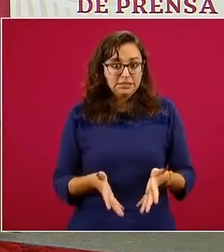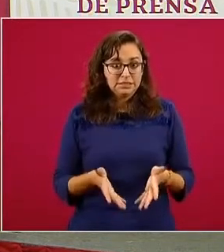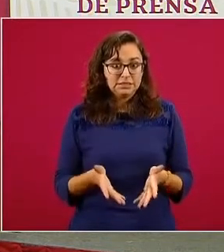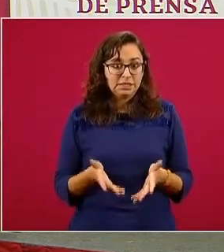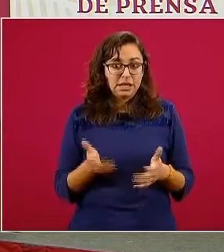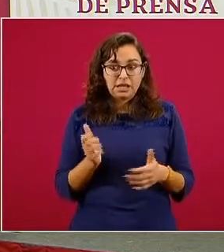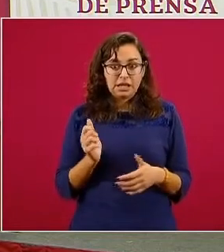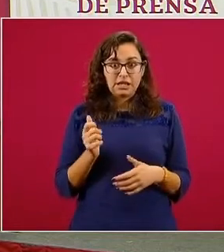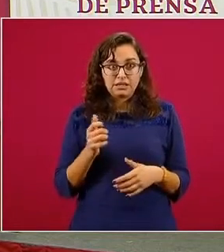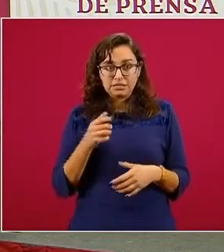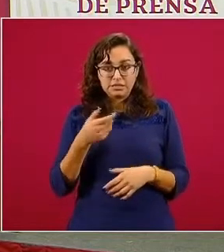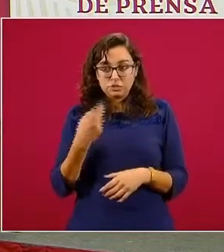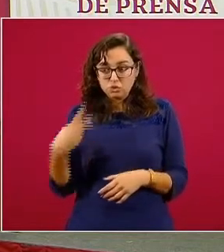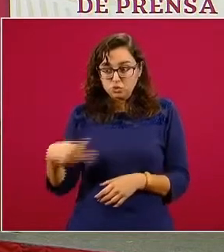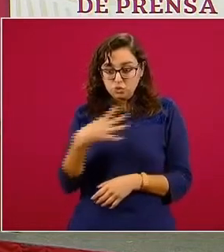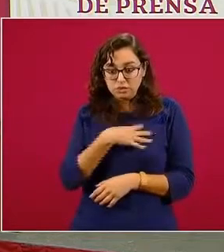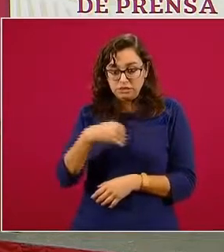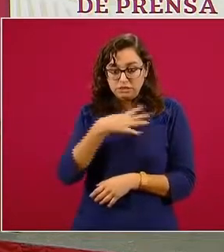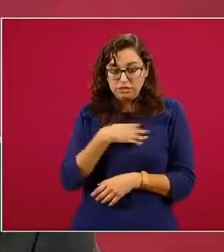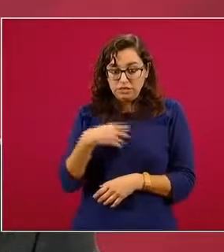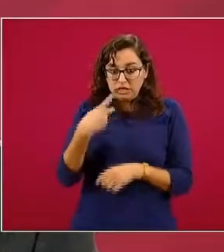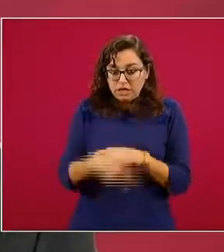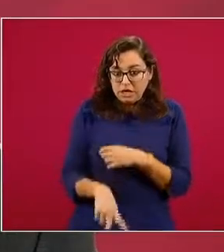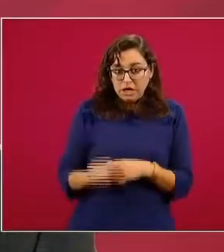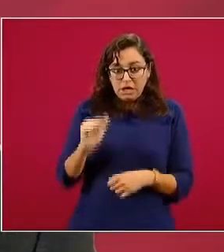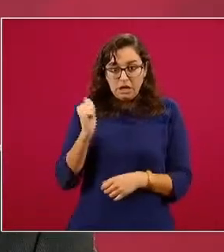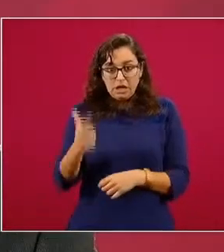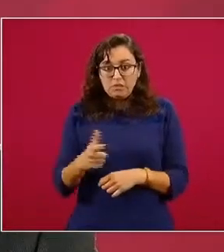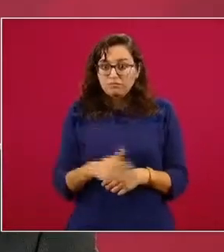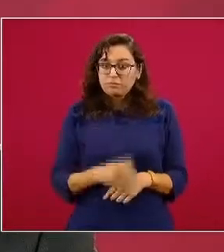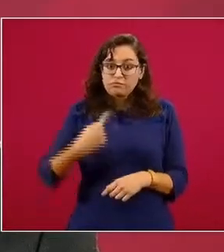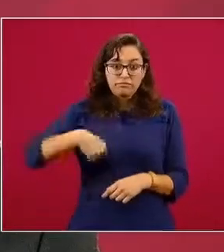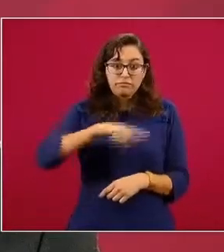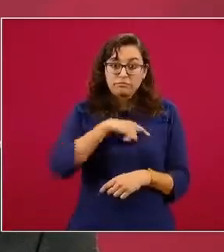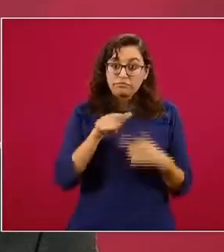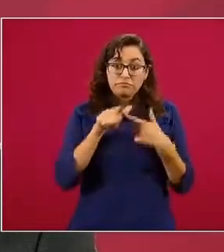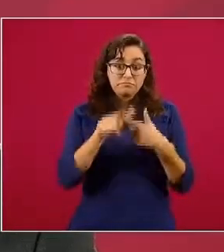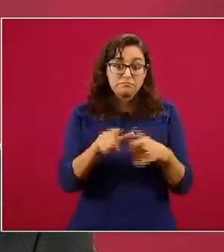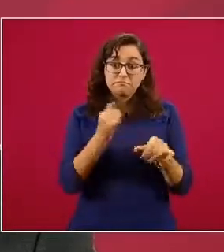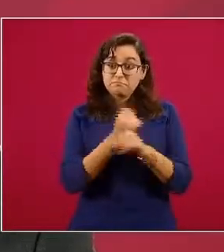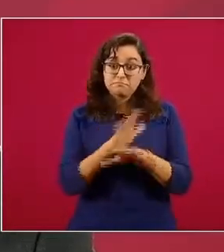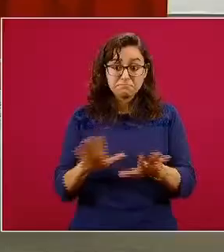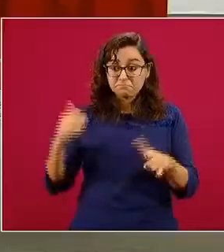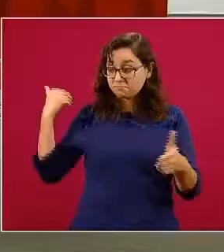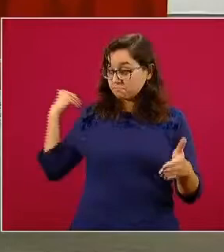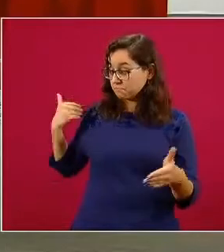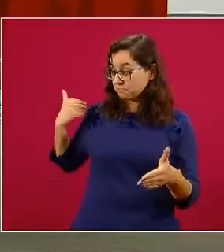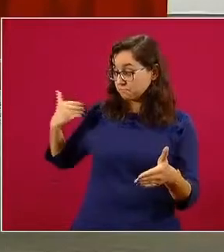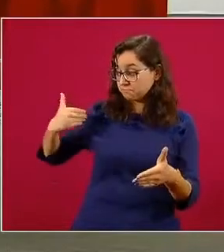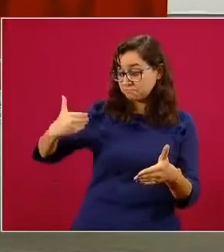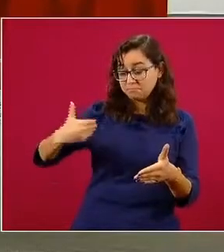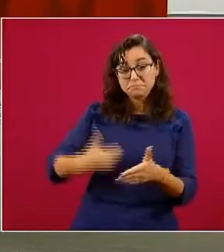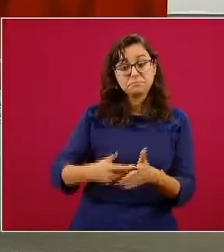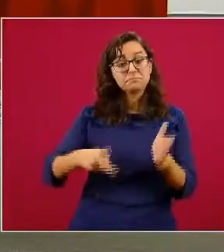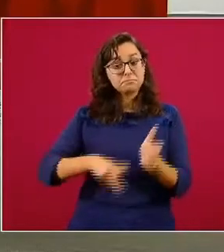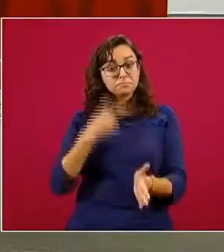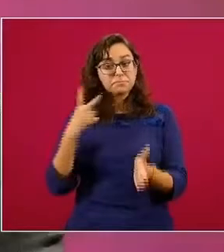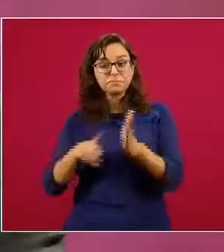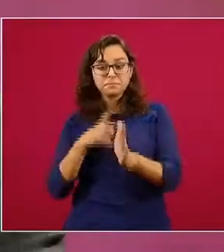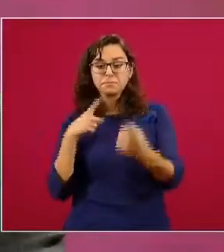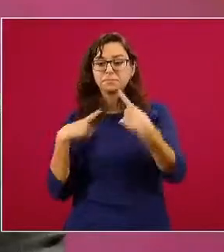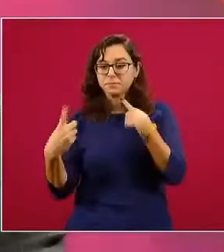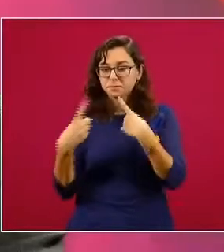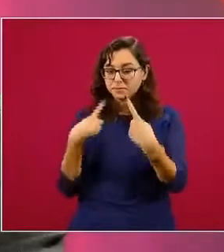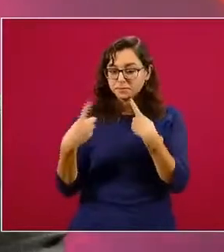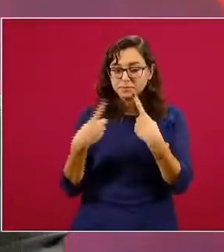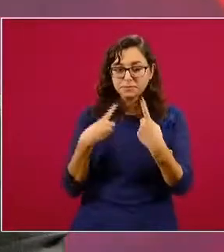algún impacto sobre la salud de sus hijas e hijos. Entonces, por supuesto que lo vamos a seguir haciendo, como lo hemos venido haciendo en este diálogo continuo que existe